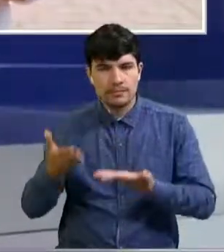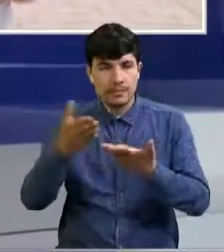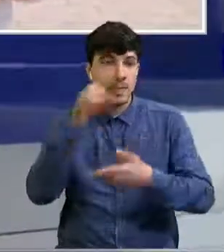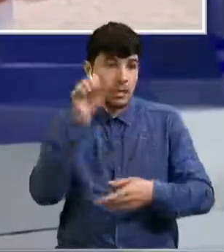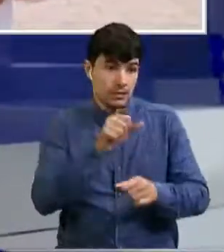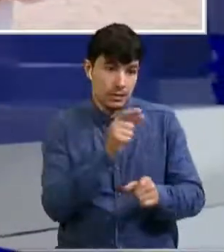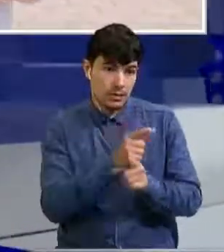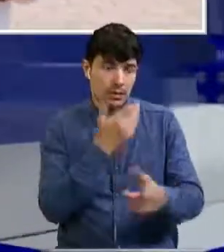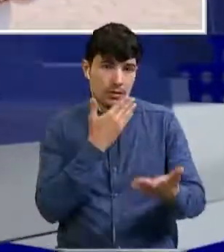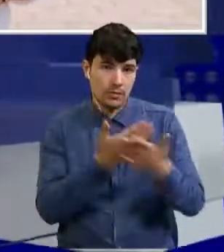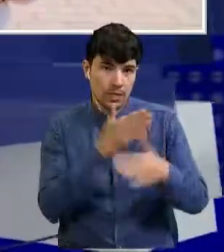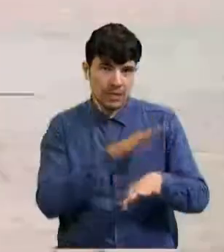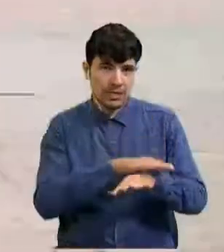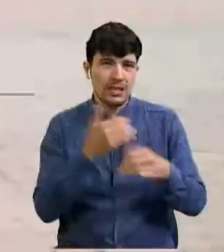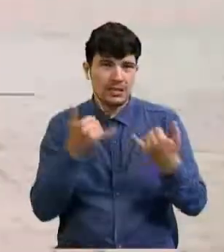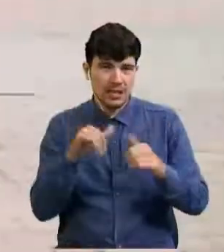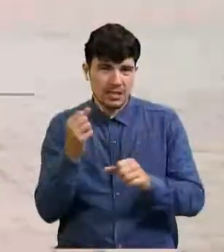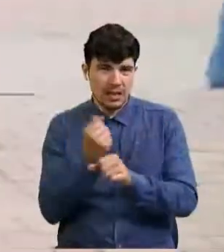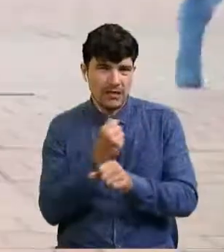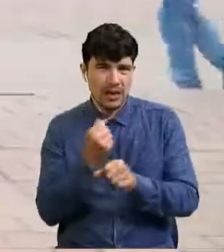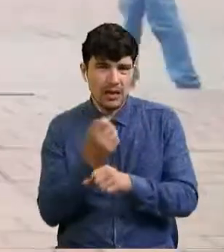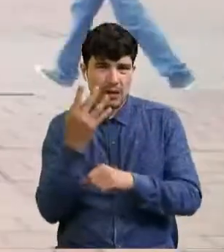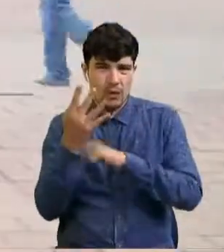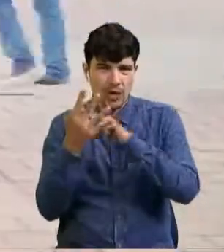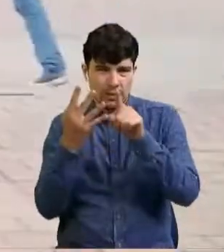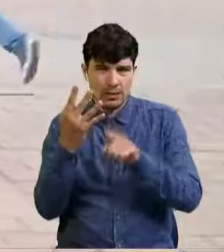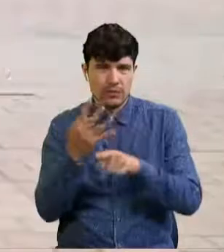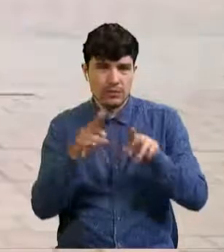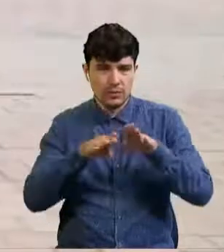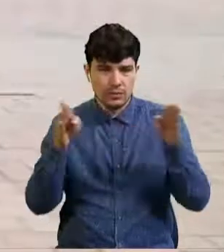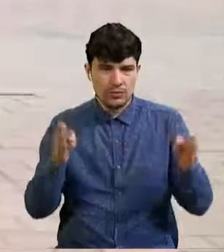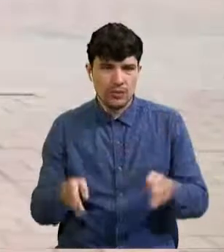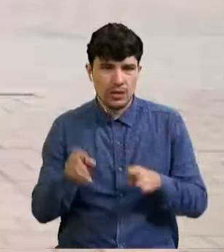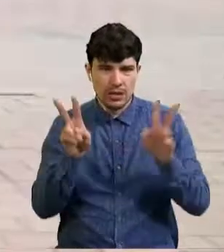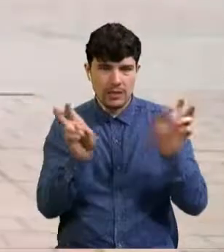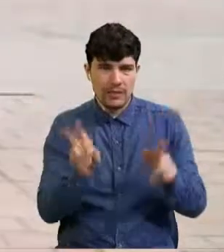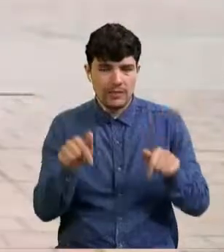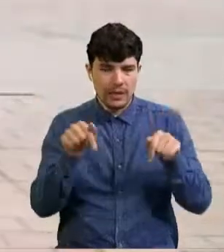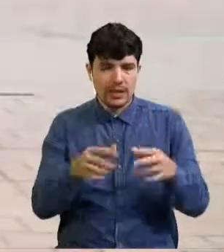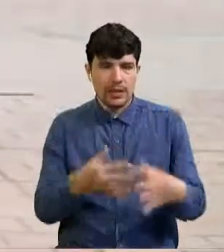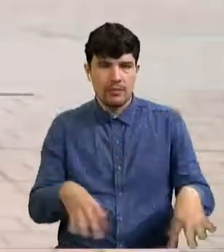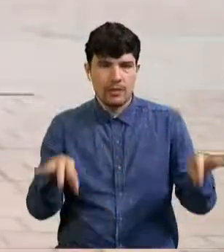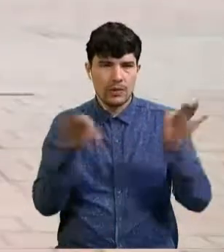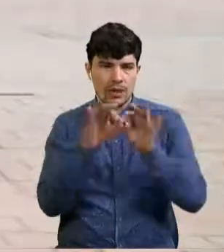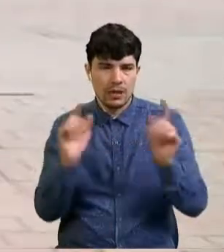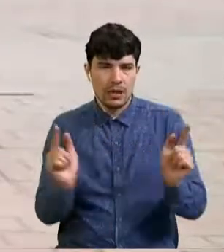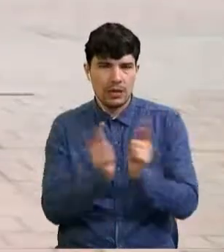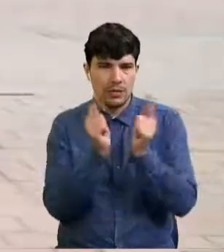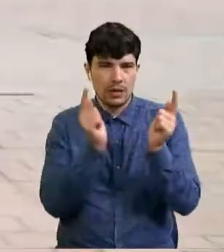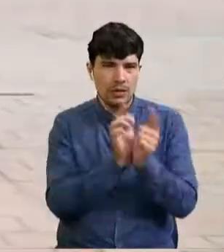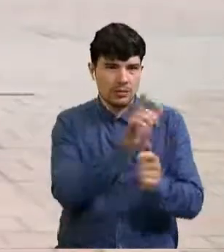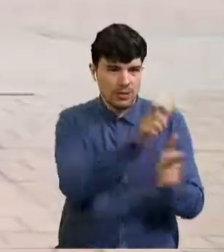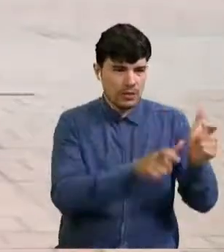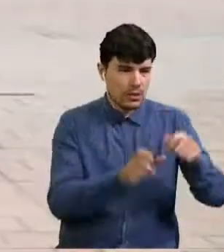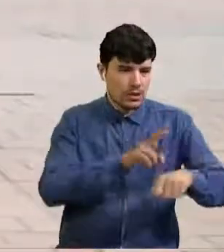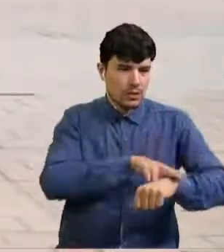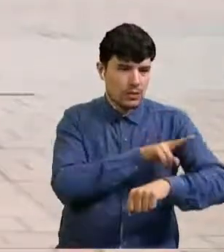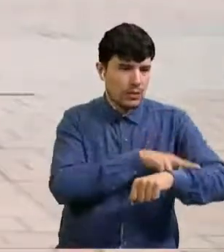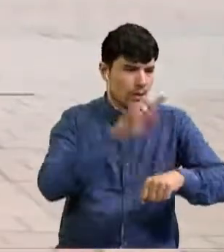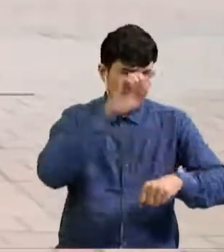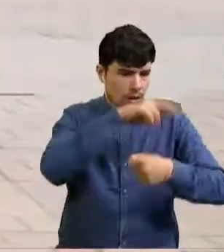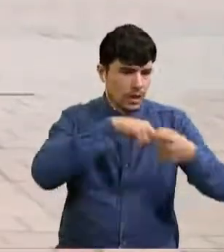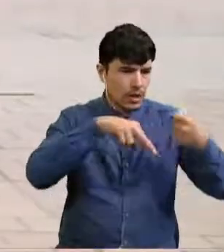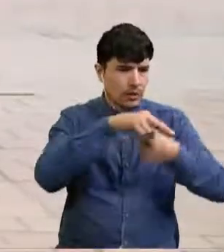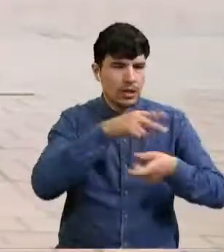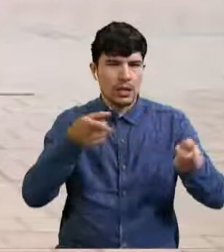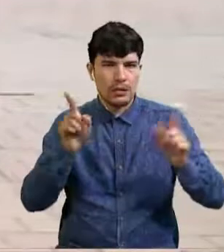buenas tardes pues como estaba previsto se trabajaron las cuatro sus mesas temáticas en este importante encuentro entre funcionarios del gobierno regional y líderes de la